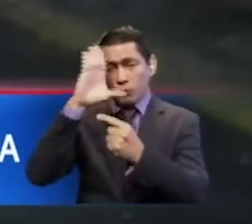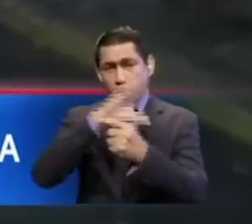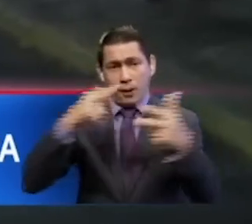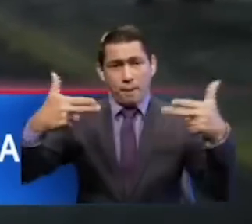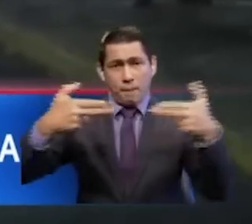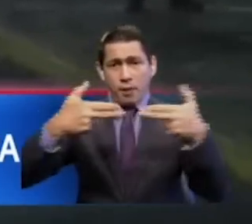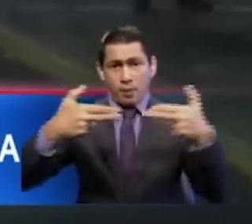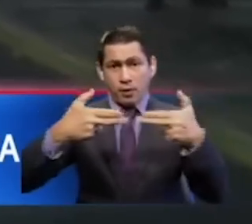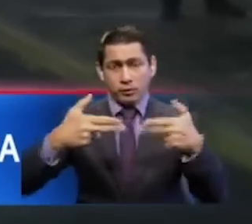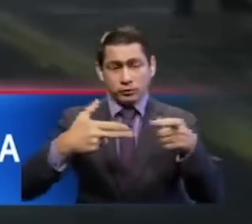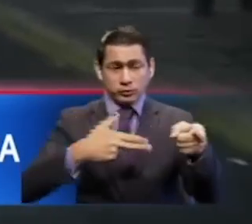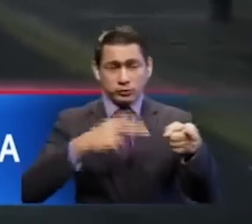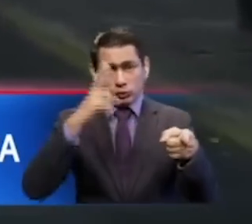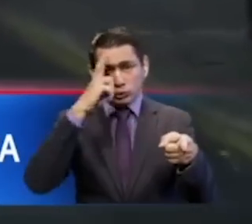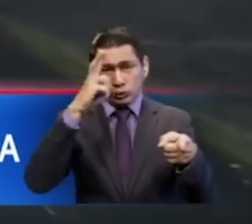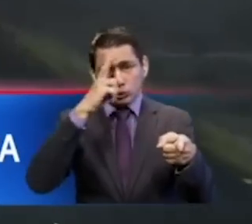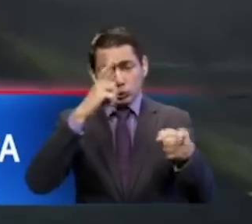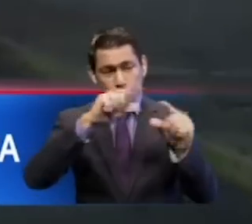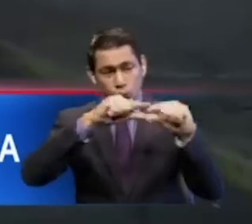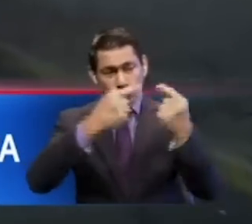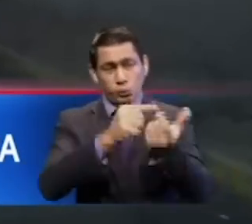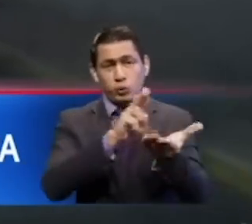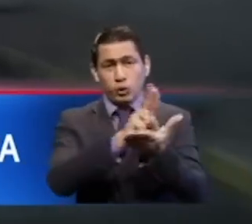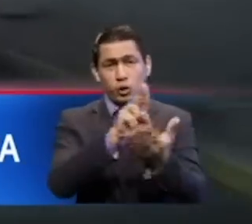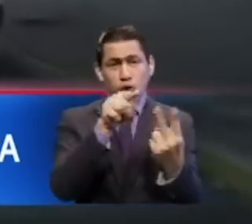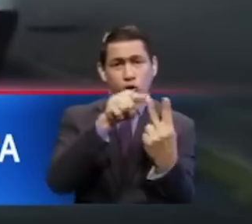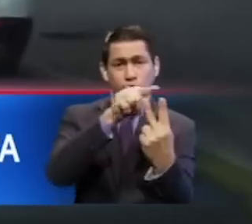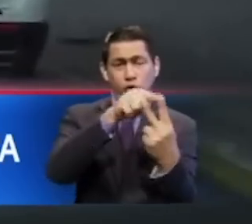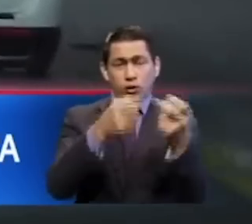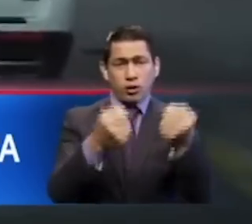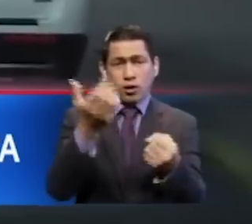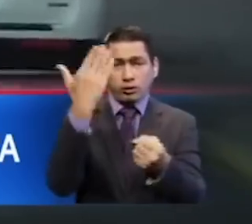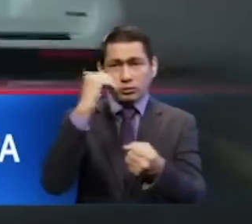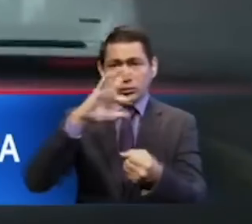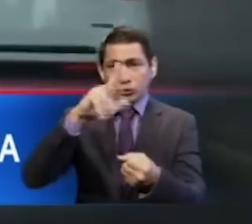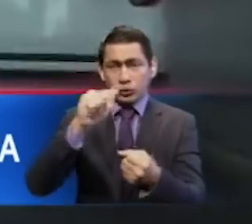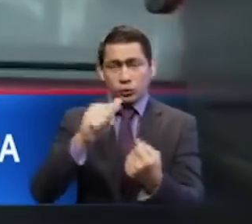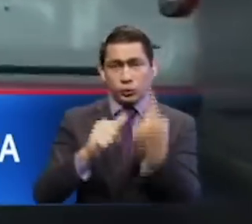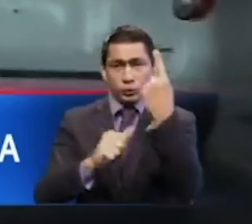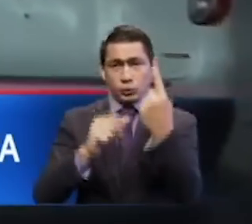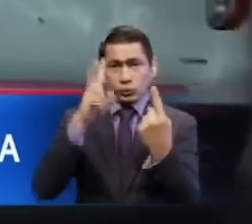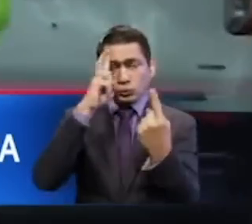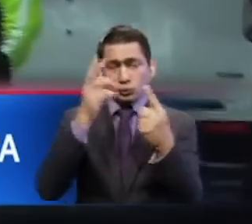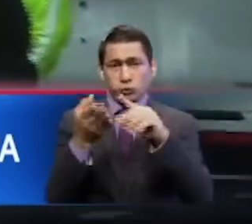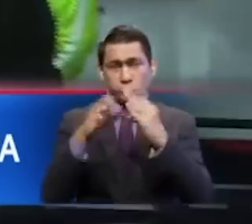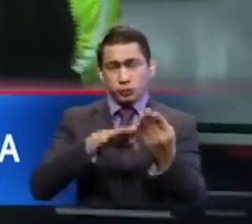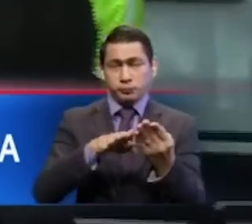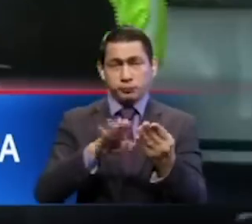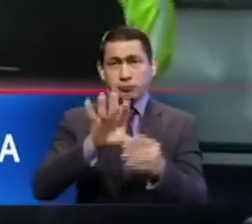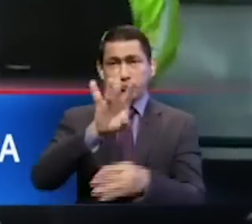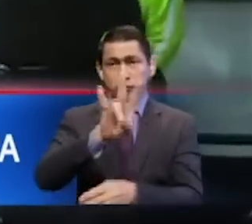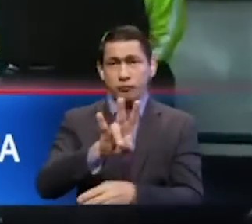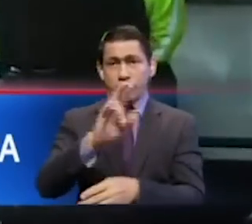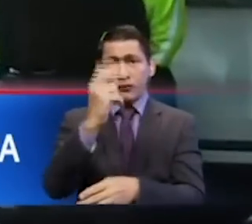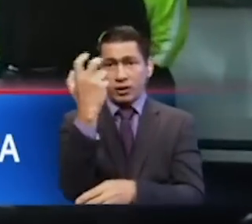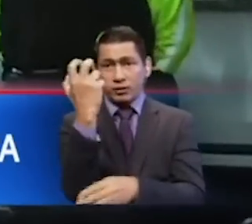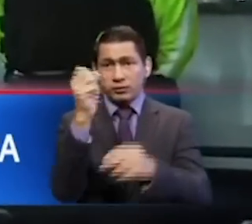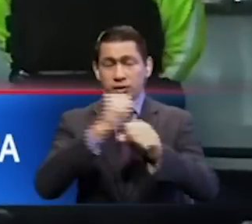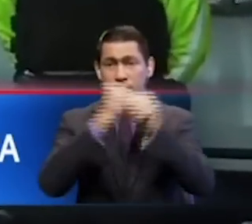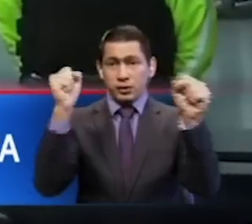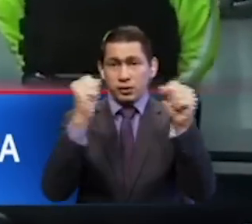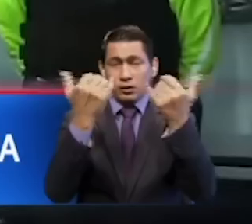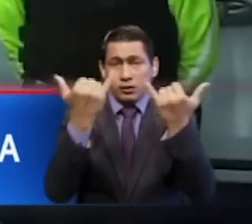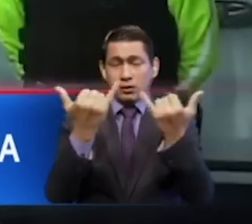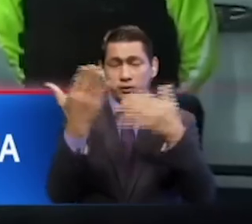vehículos robados y precisamente un delincuente fue abatido por parte de la policía en un cruce de balas. Compañeros, cuando son las 7 de la mañana con 13 minutos,